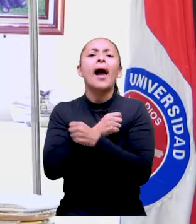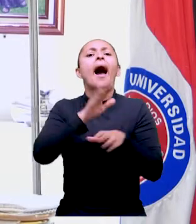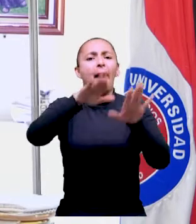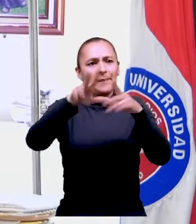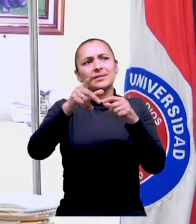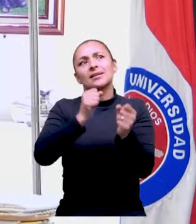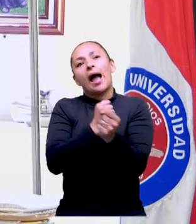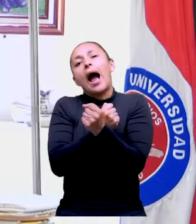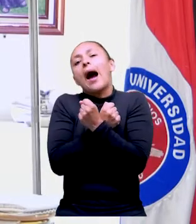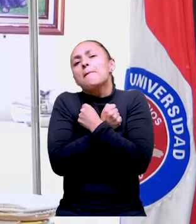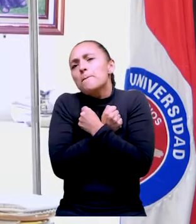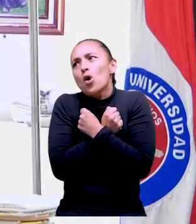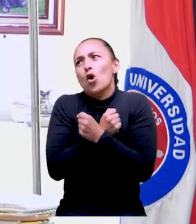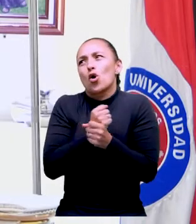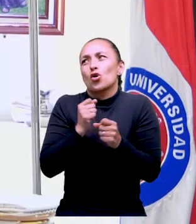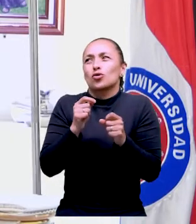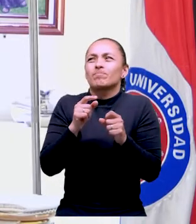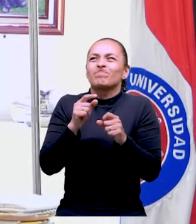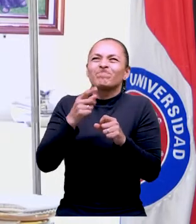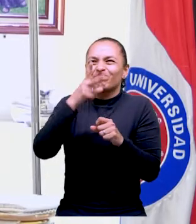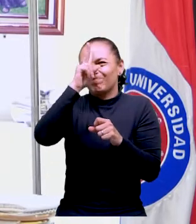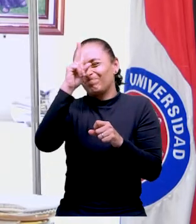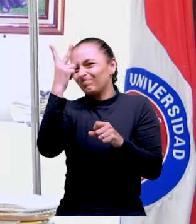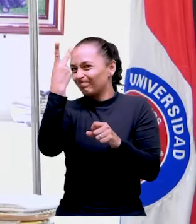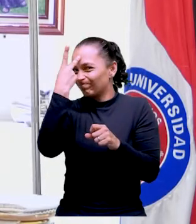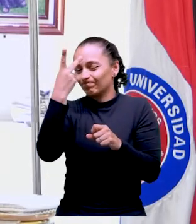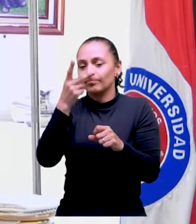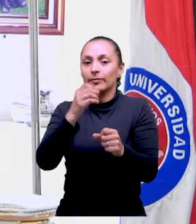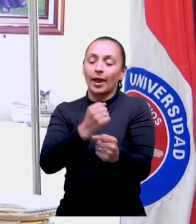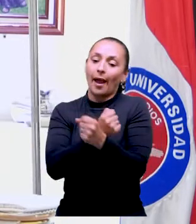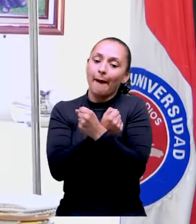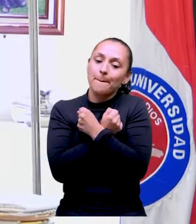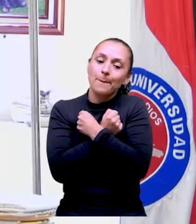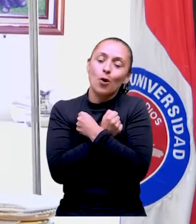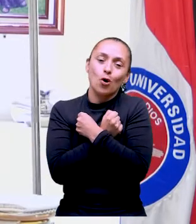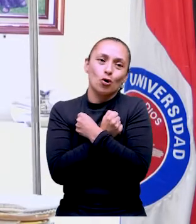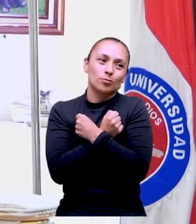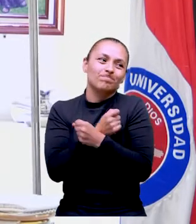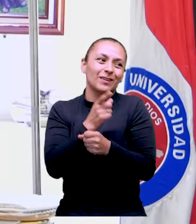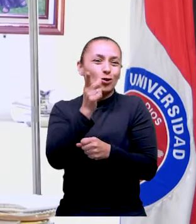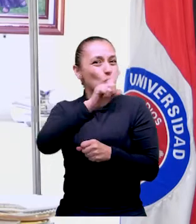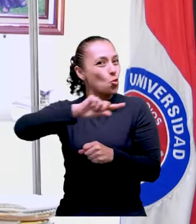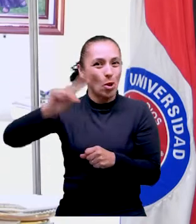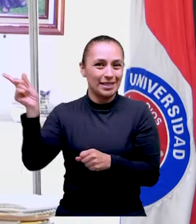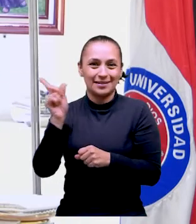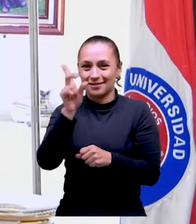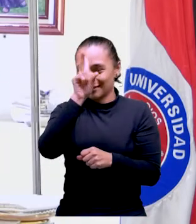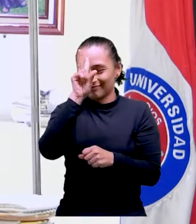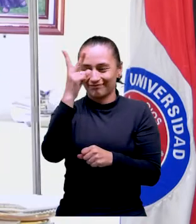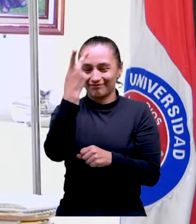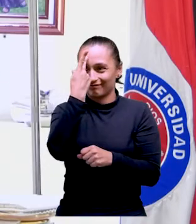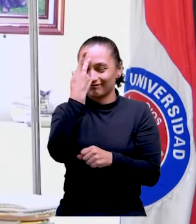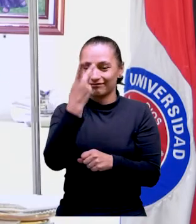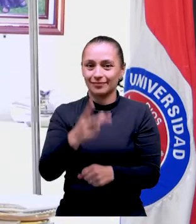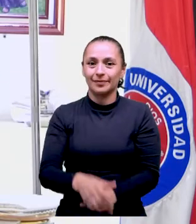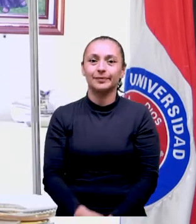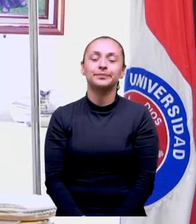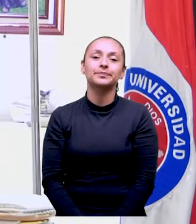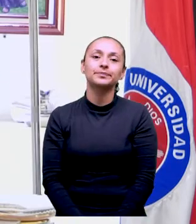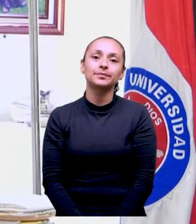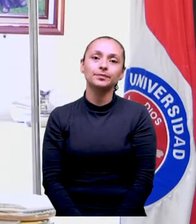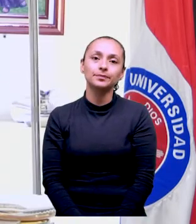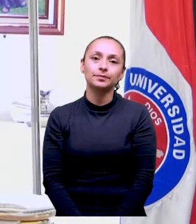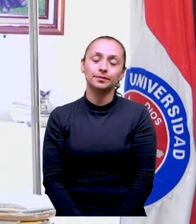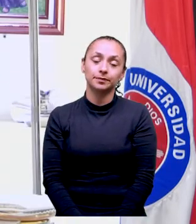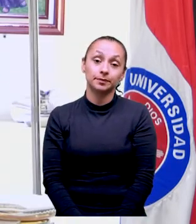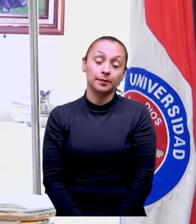porque muchas veces tenemos amor de hombres muchas veces tenemos un amor que decimos que es amor pero